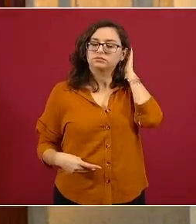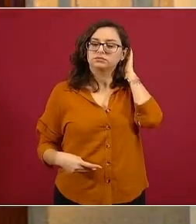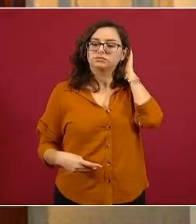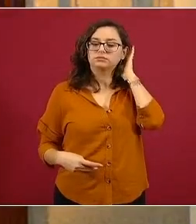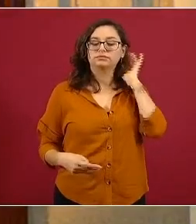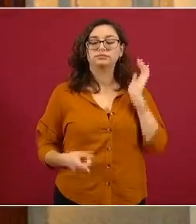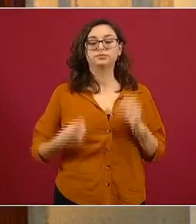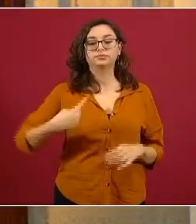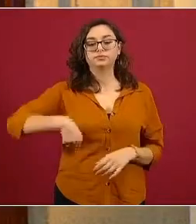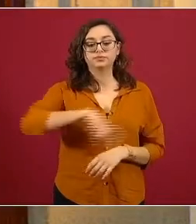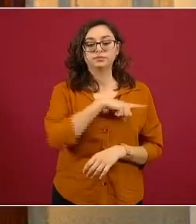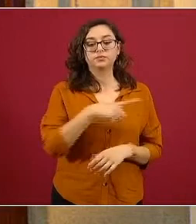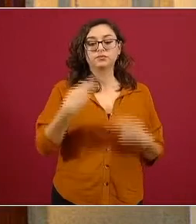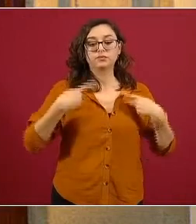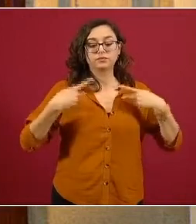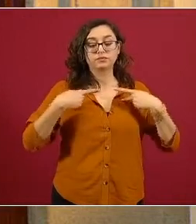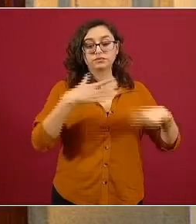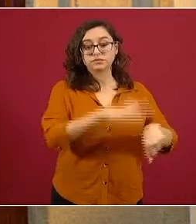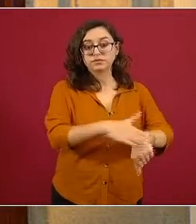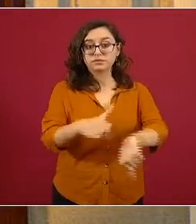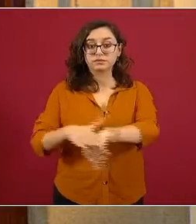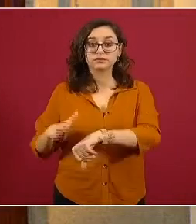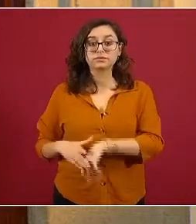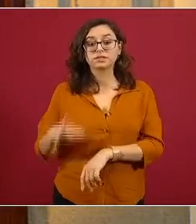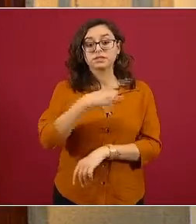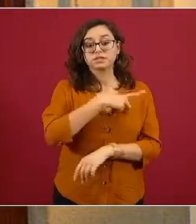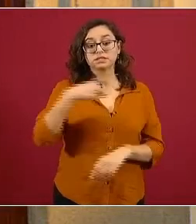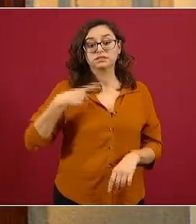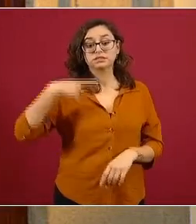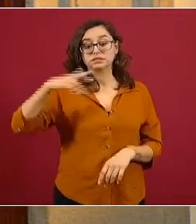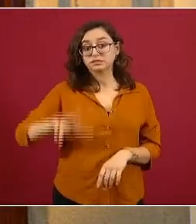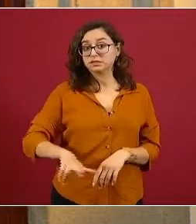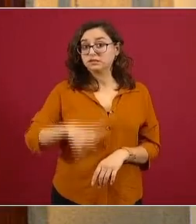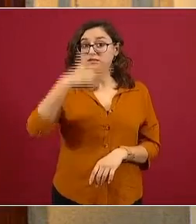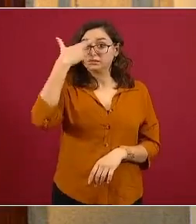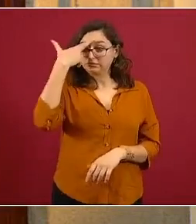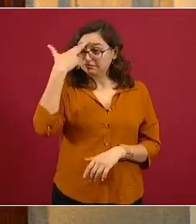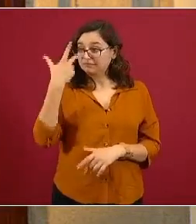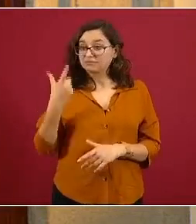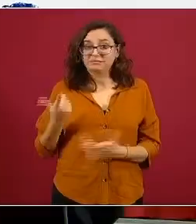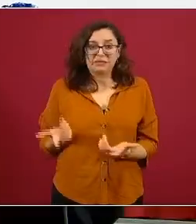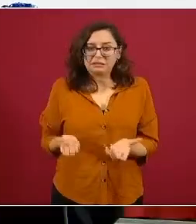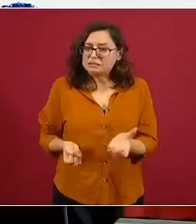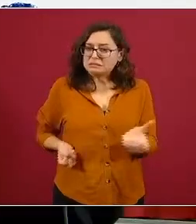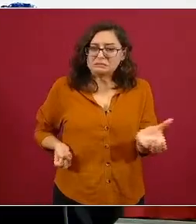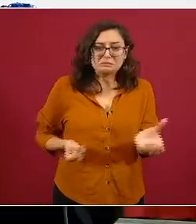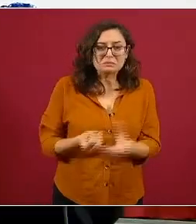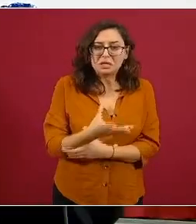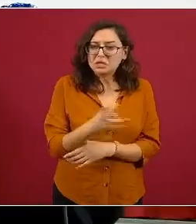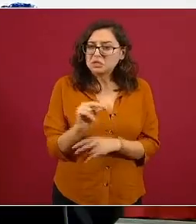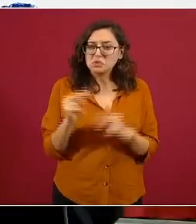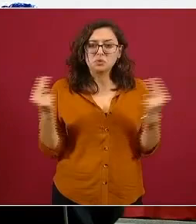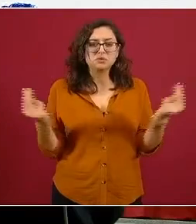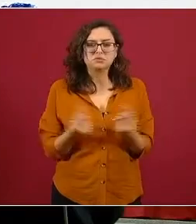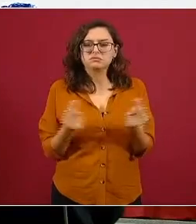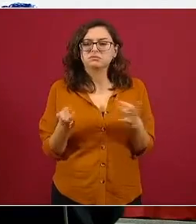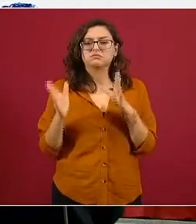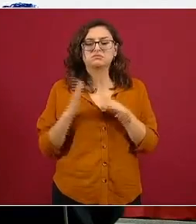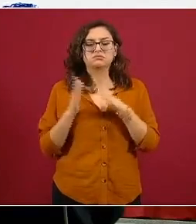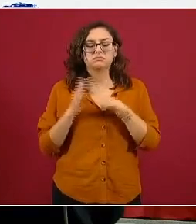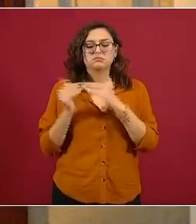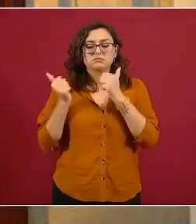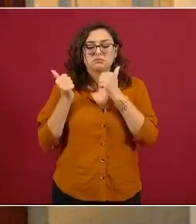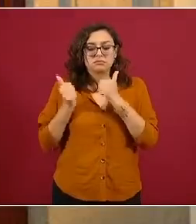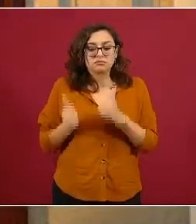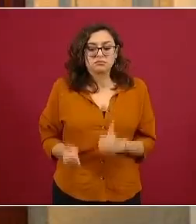Le recordamos a la gente que si no tiene necesidad de salir a los establecimientos, se quede en casa,